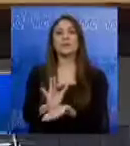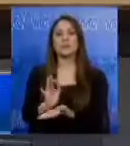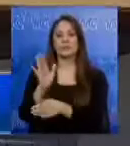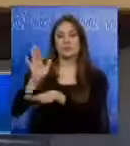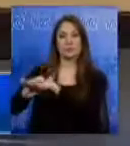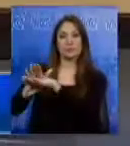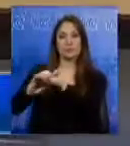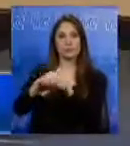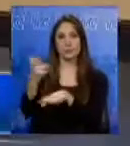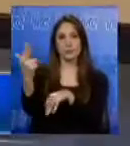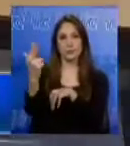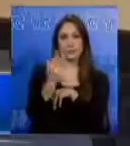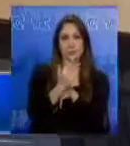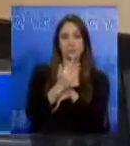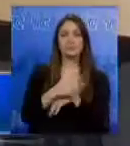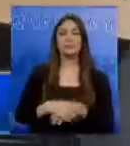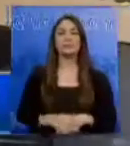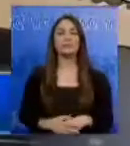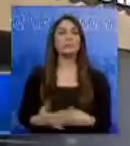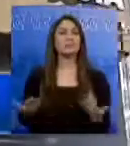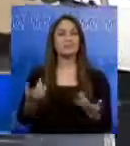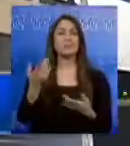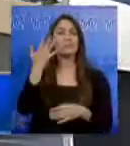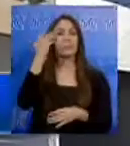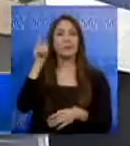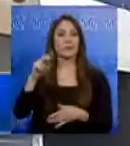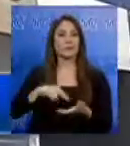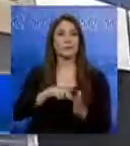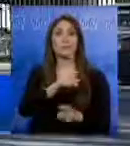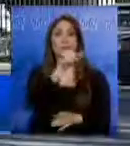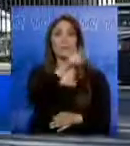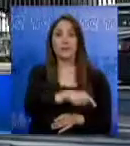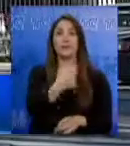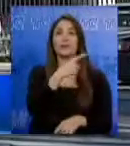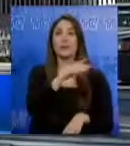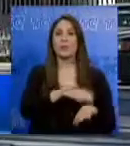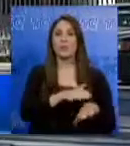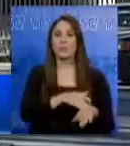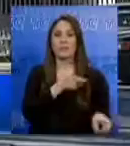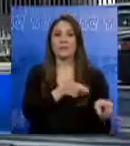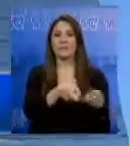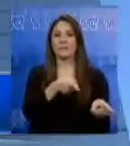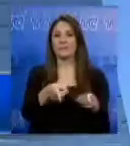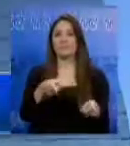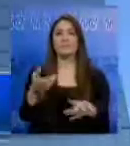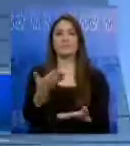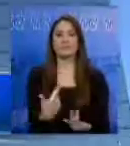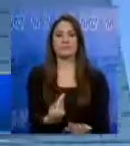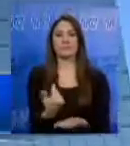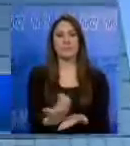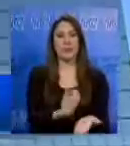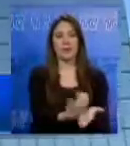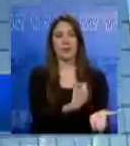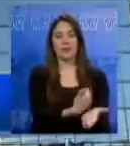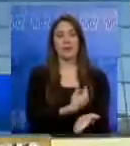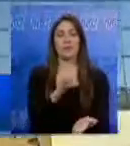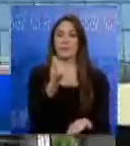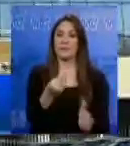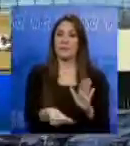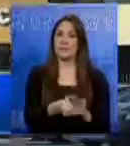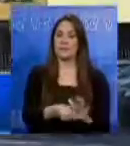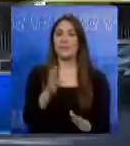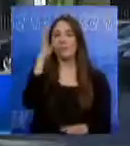del policía Alexis C., supuesto cabecilla de la organización que solicitaba dinero a cambio de emitir